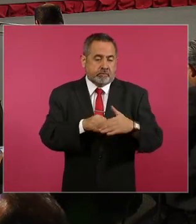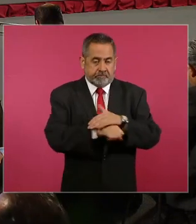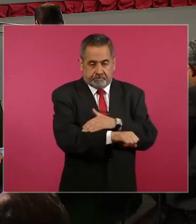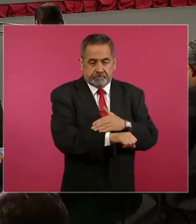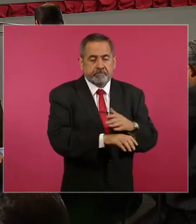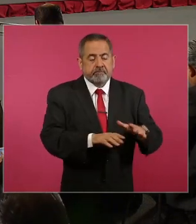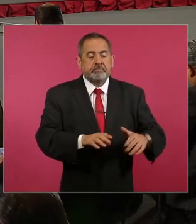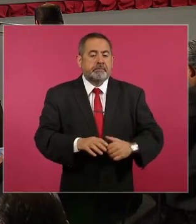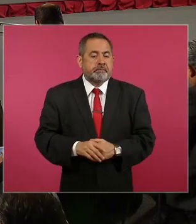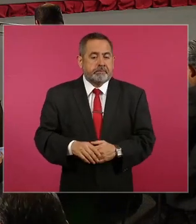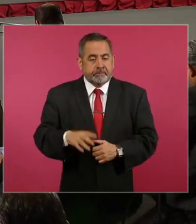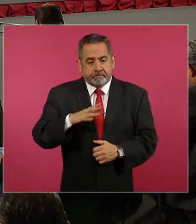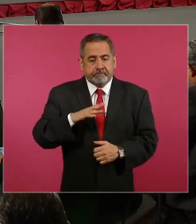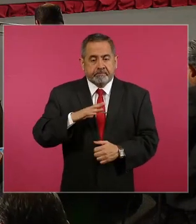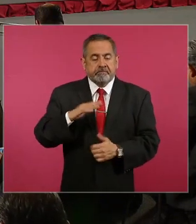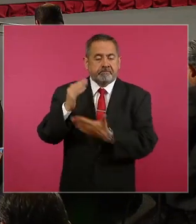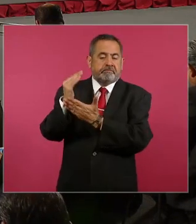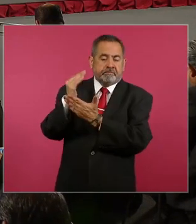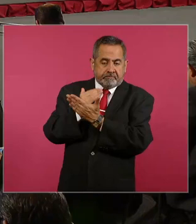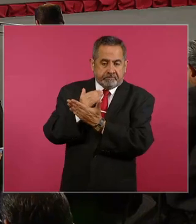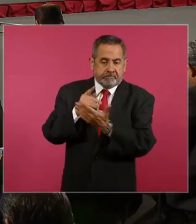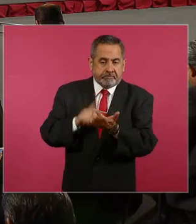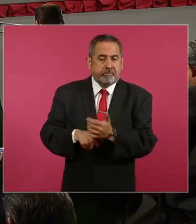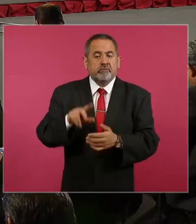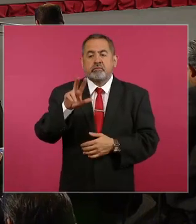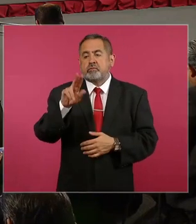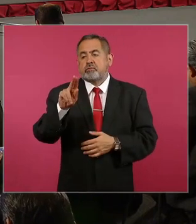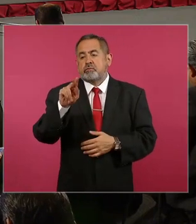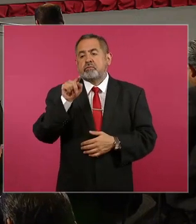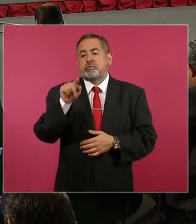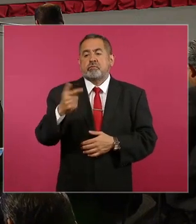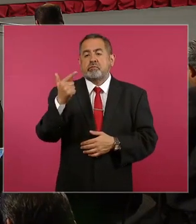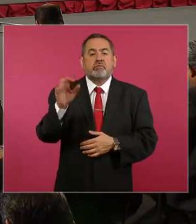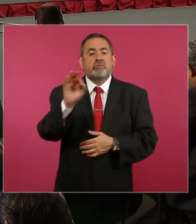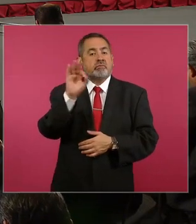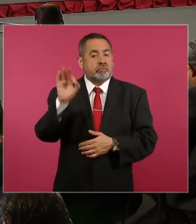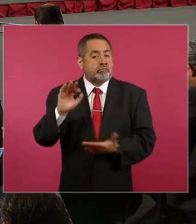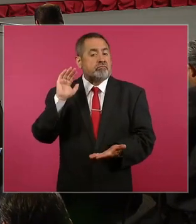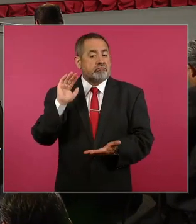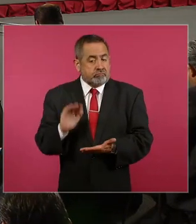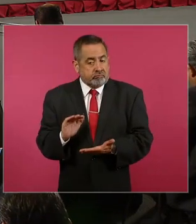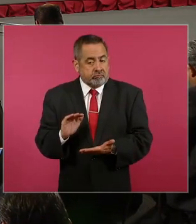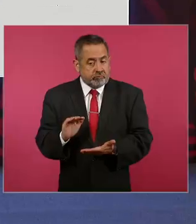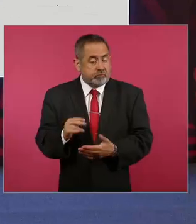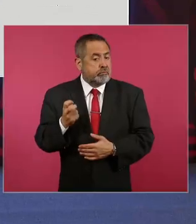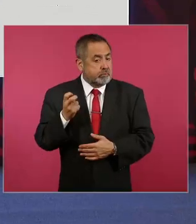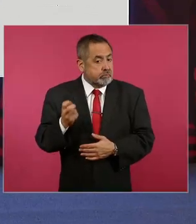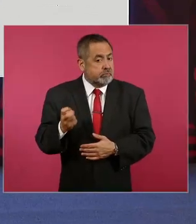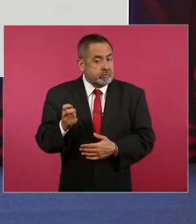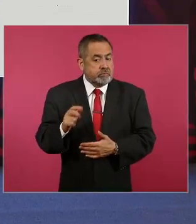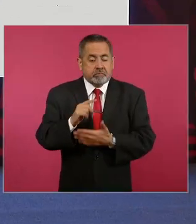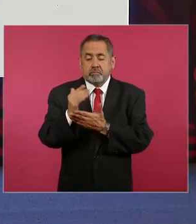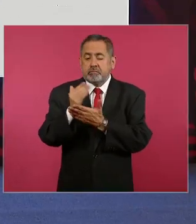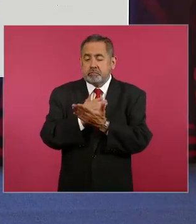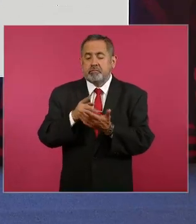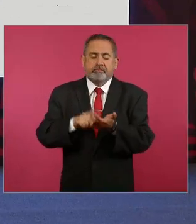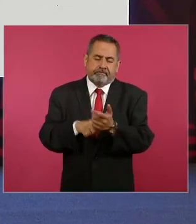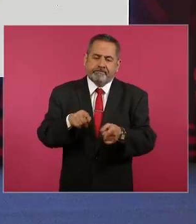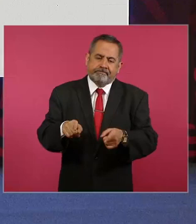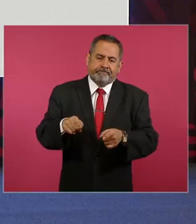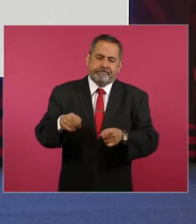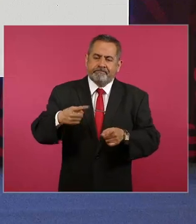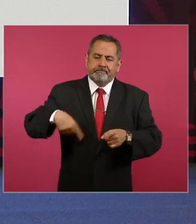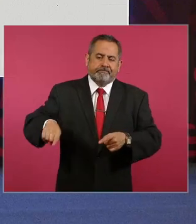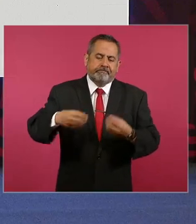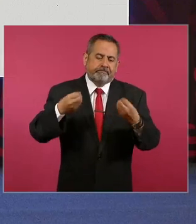tenemos una disminución de 80.7 por ciento de este delito que afecta la